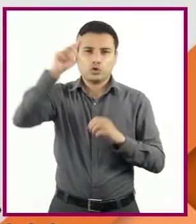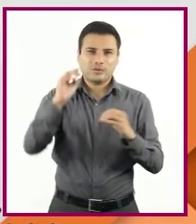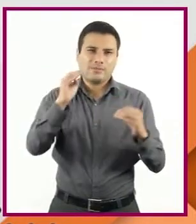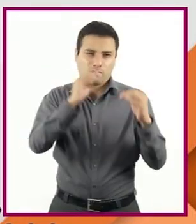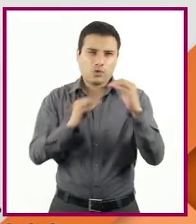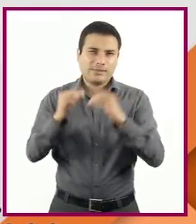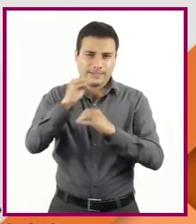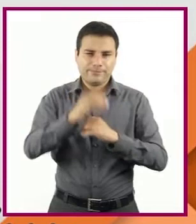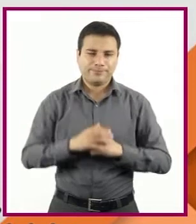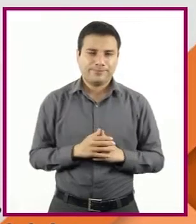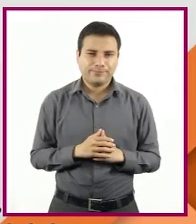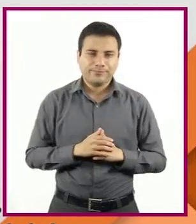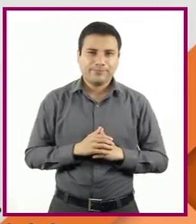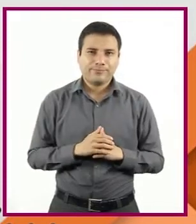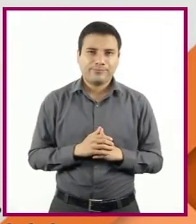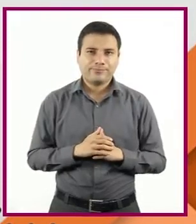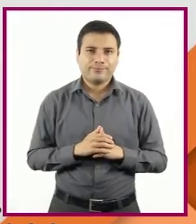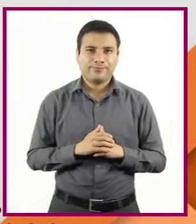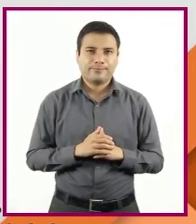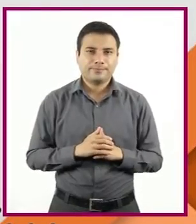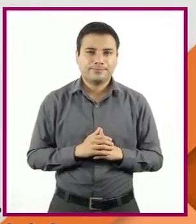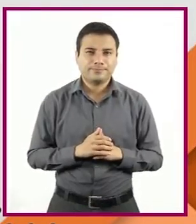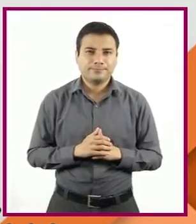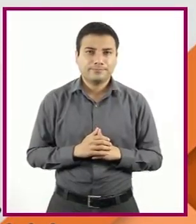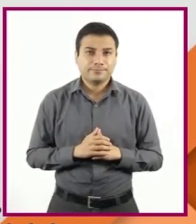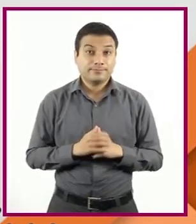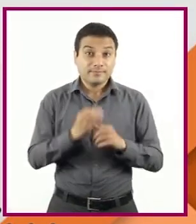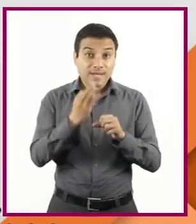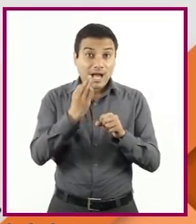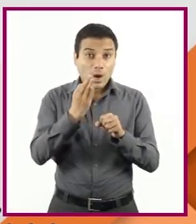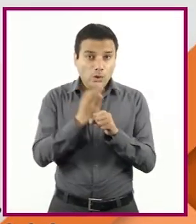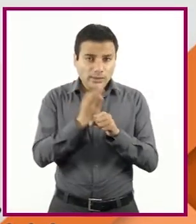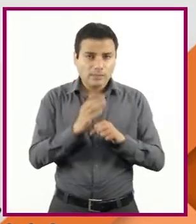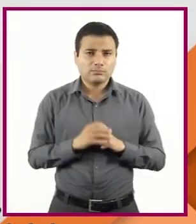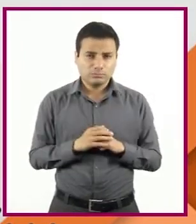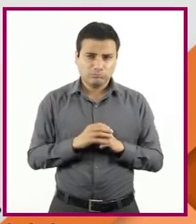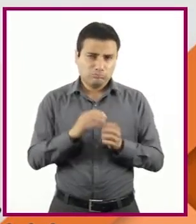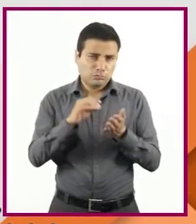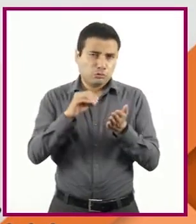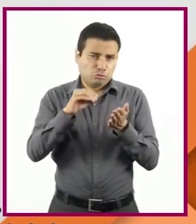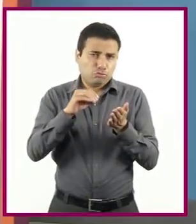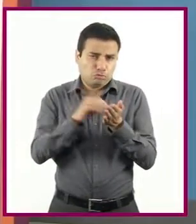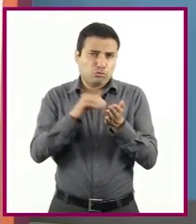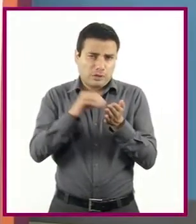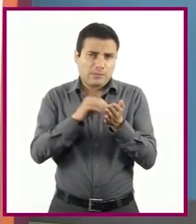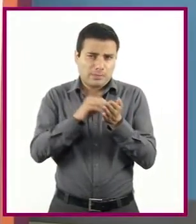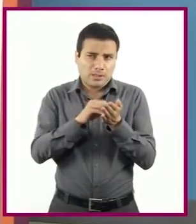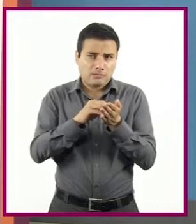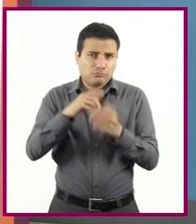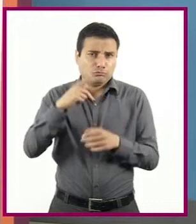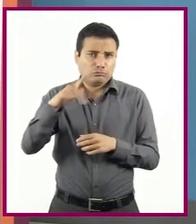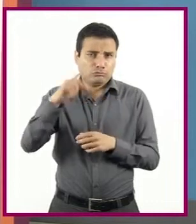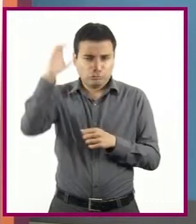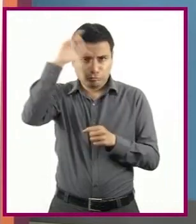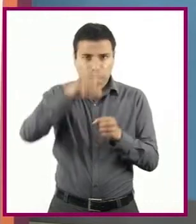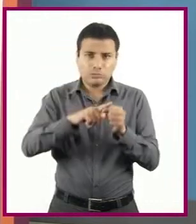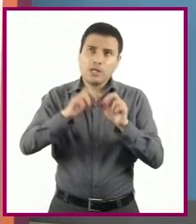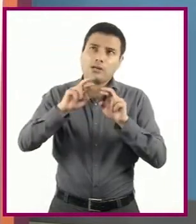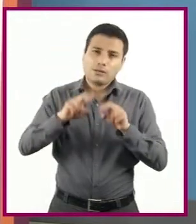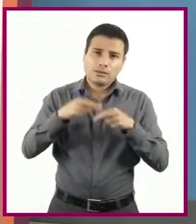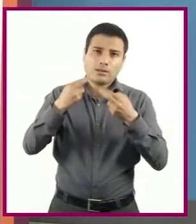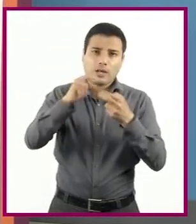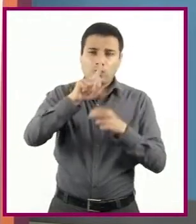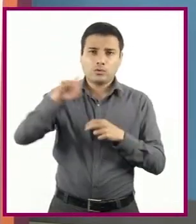Quihuitgolo, concepción que todavía pervive entre algunos vainilleros totonacos. Asimismo, fue